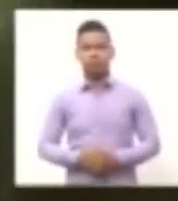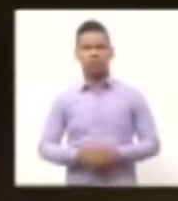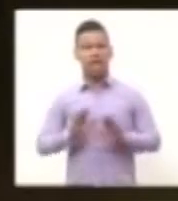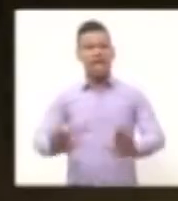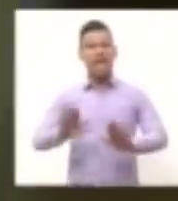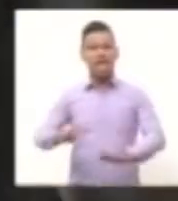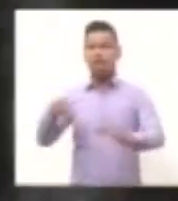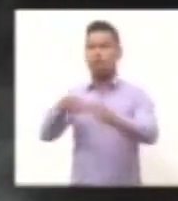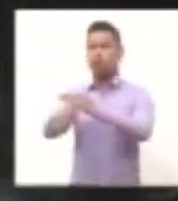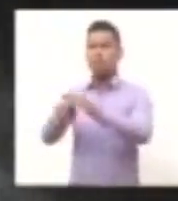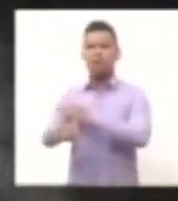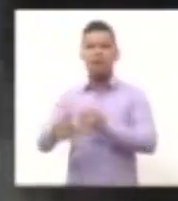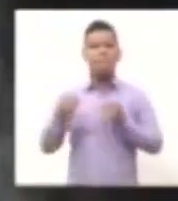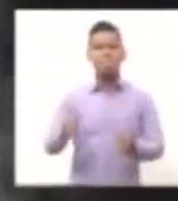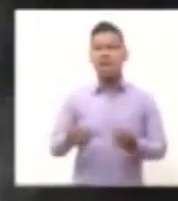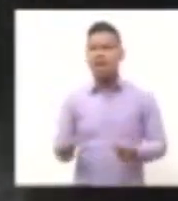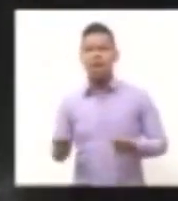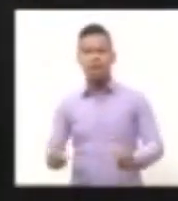¡Quieto!